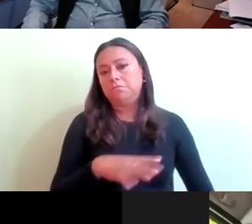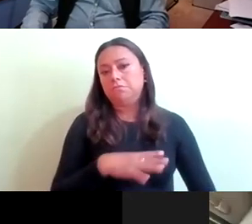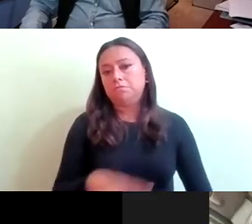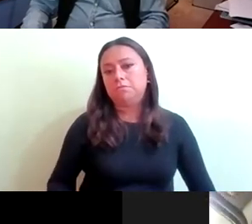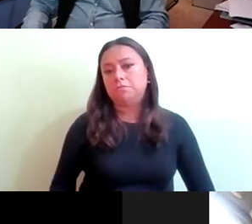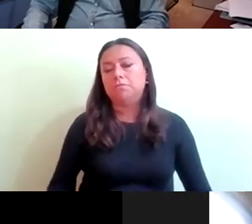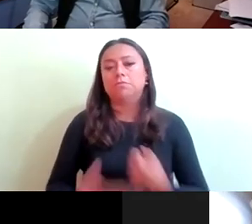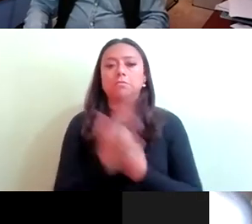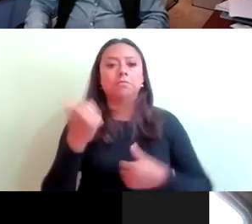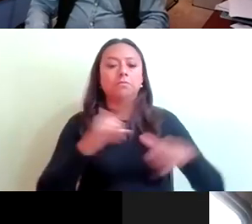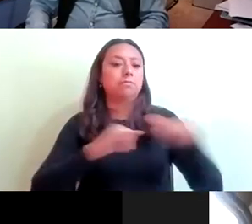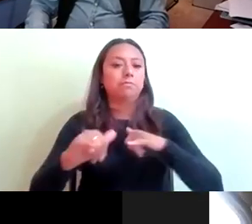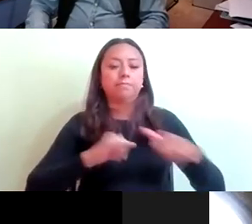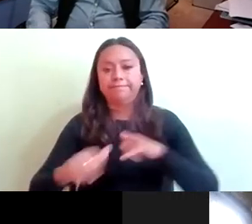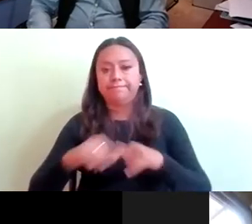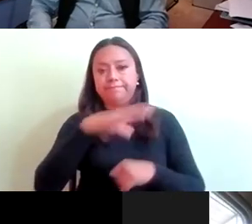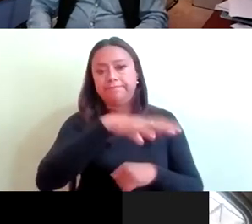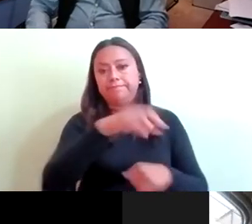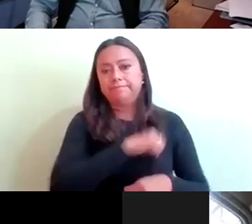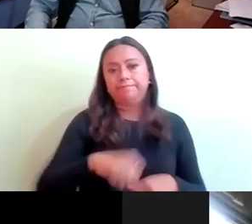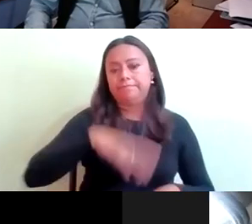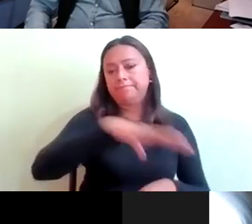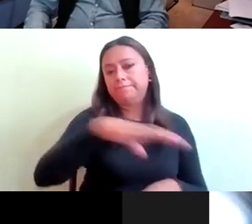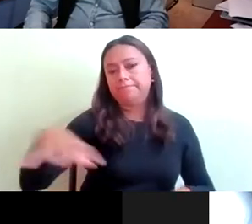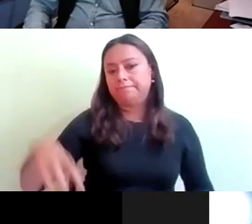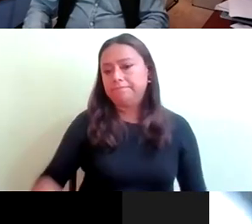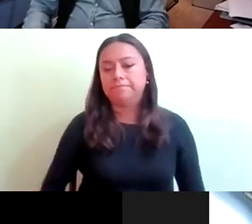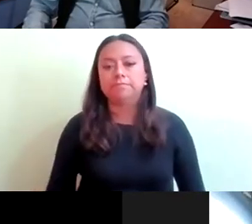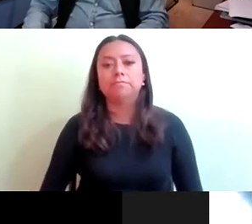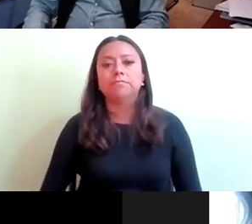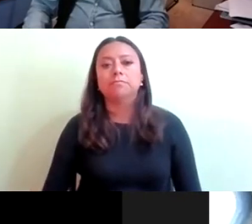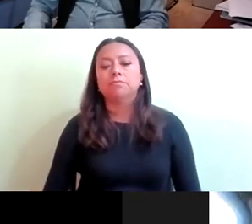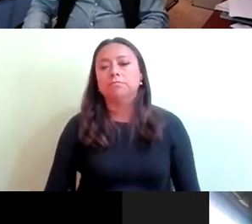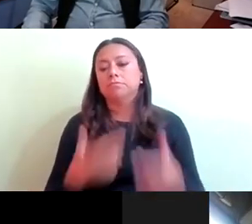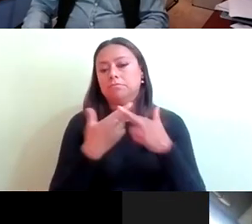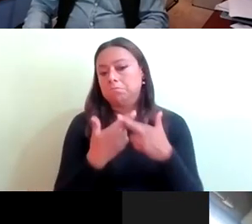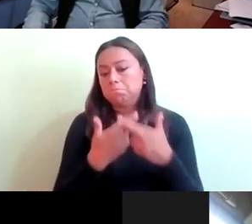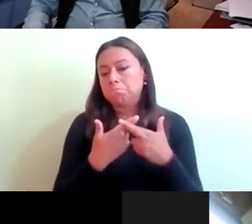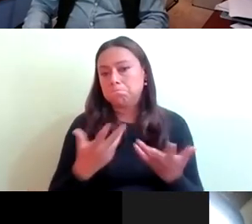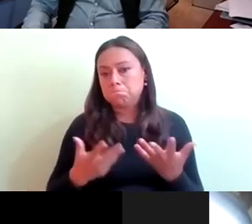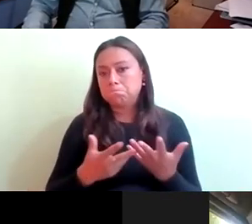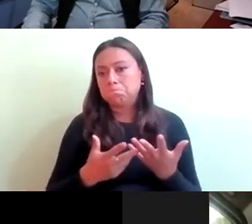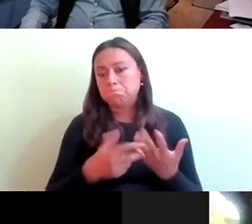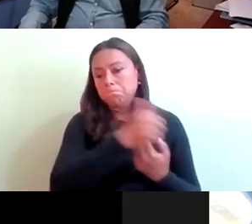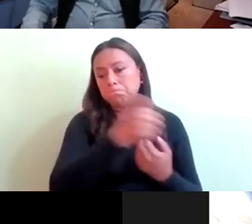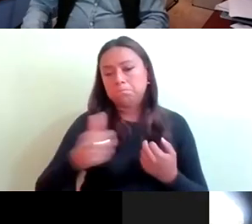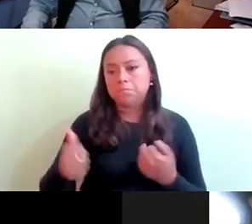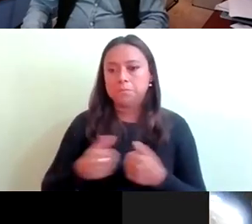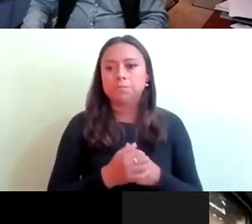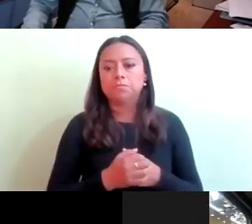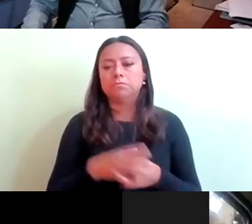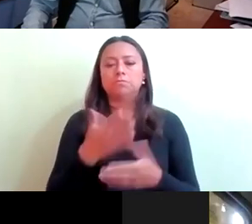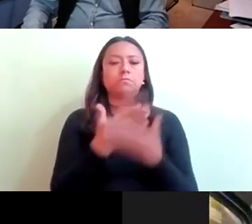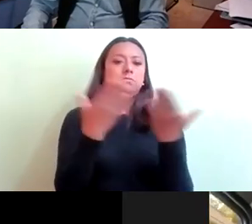demarcaciones territoriales donde ya se ejecutaban proyectos por anticipado con recursos propios, o las supuestas